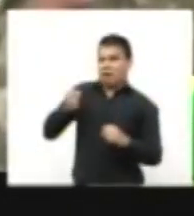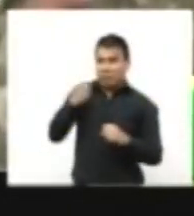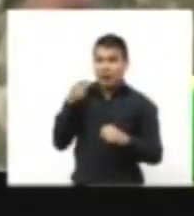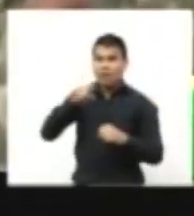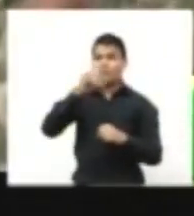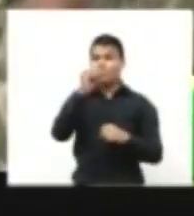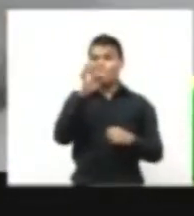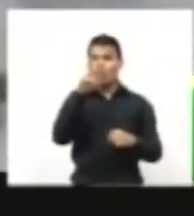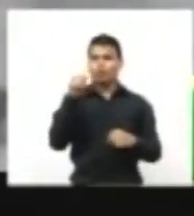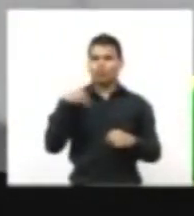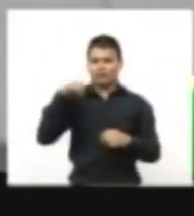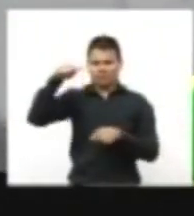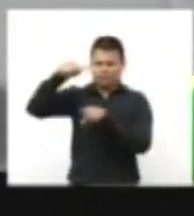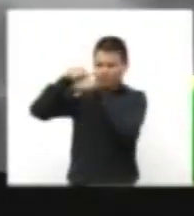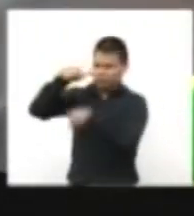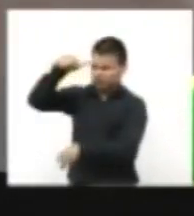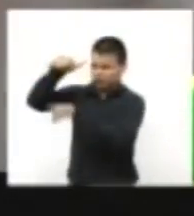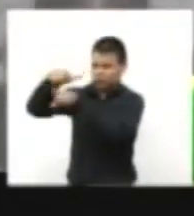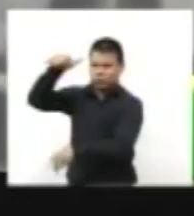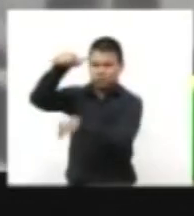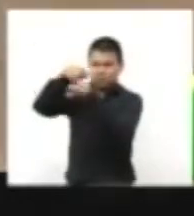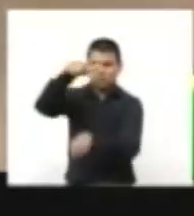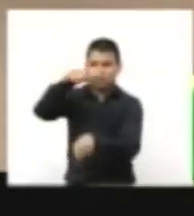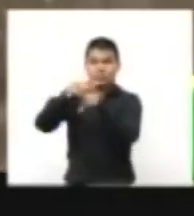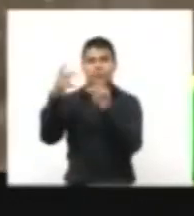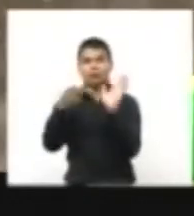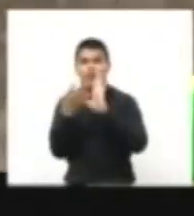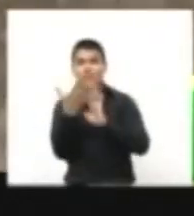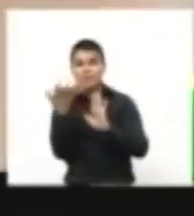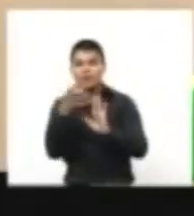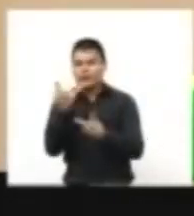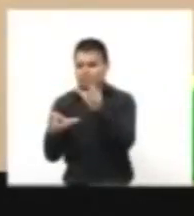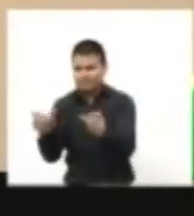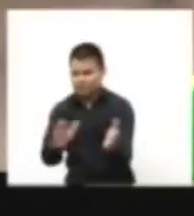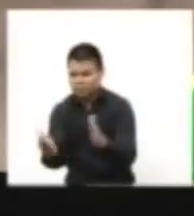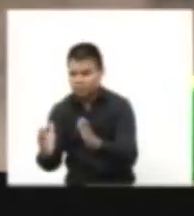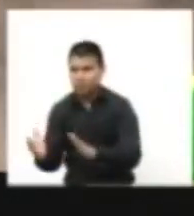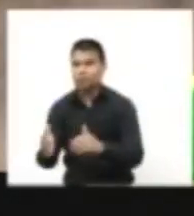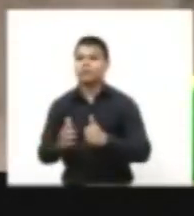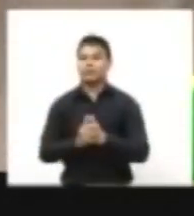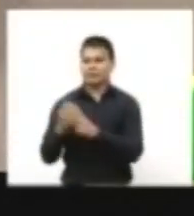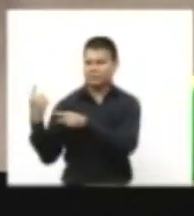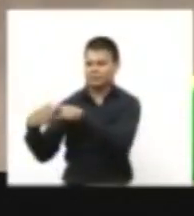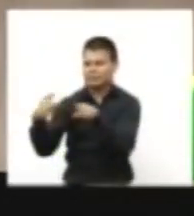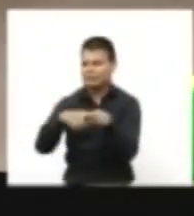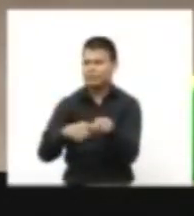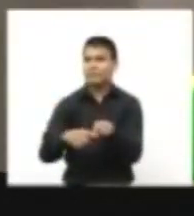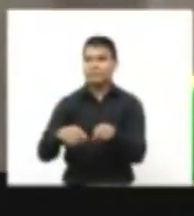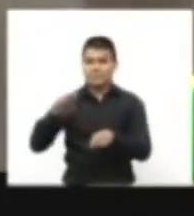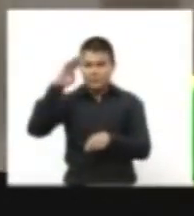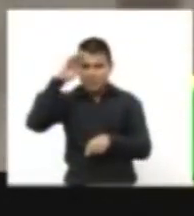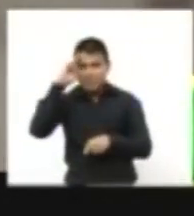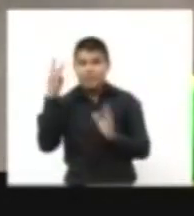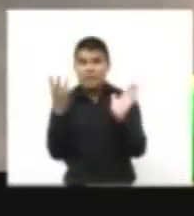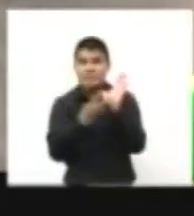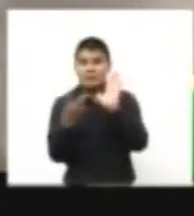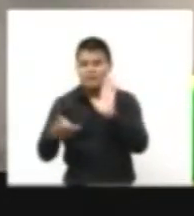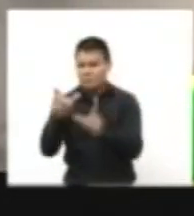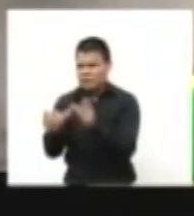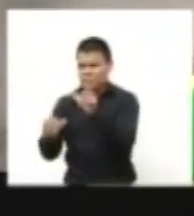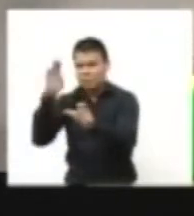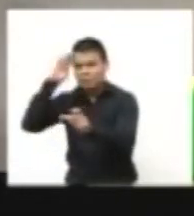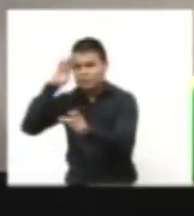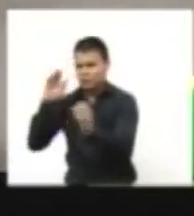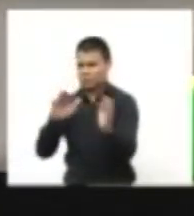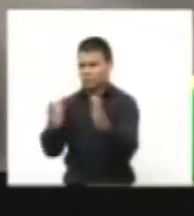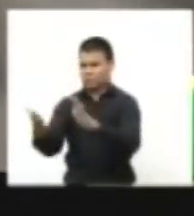OTAN bombardeó Serbia dejando 2.500 víctimas civiles. En Afganistán, 3.000 militares muertos bajo el célebre fuego amigo.